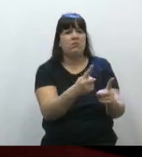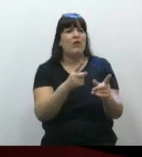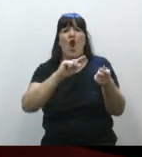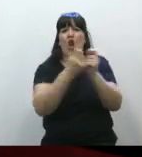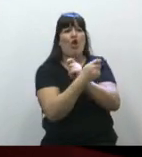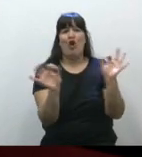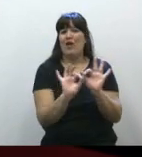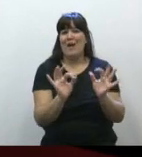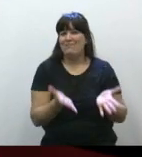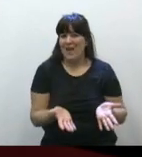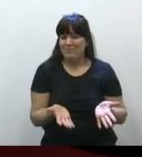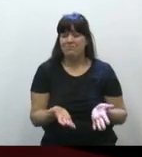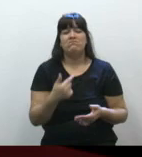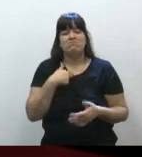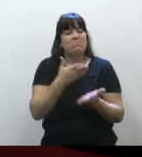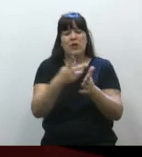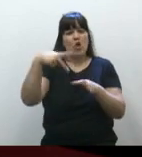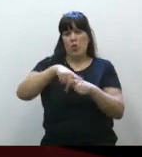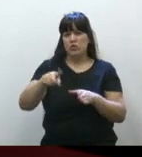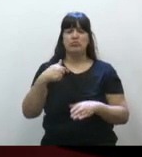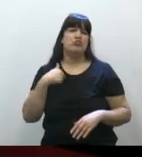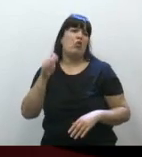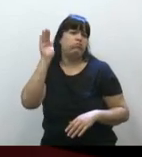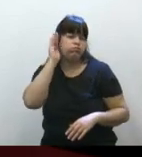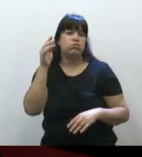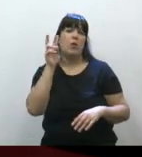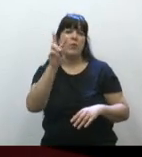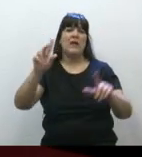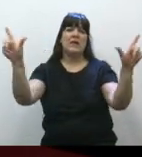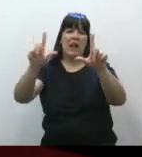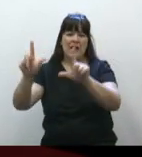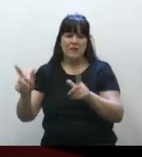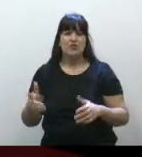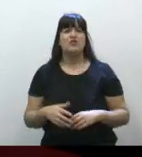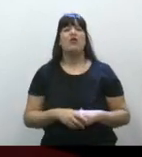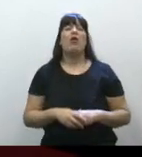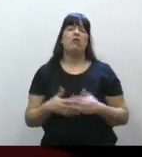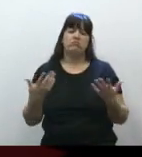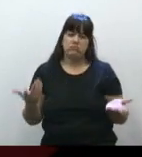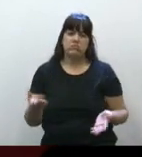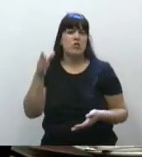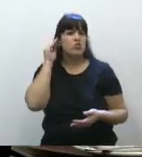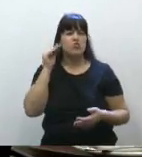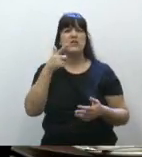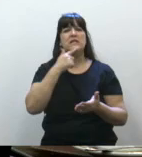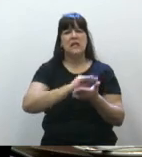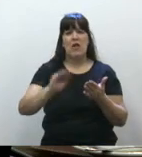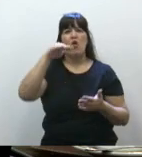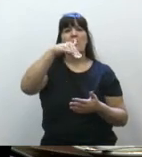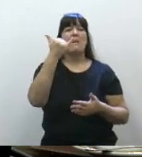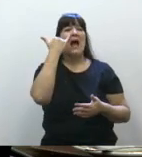y es le pido que no me interrumpa yo escuché los vi por la televisión he escuchado al senador más sean atentamente